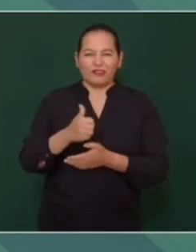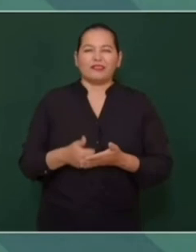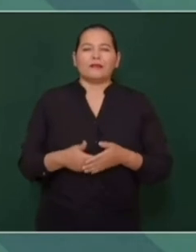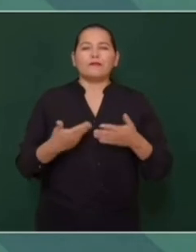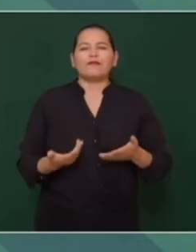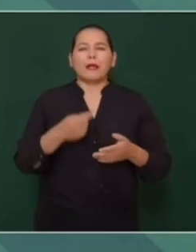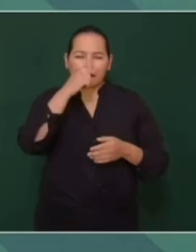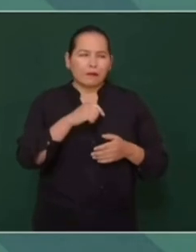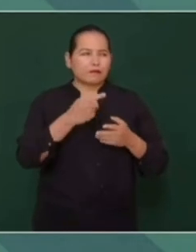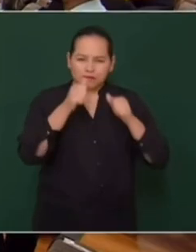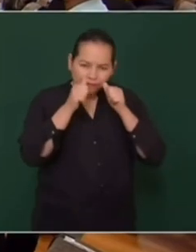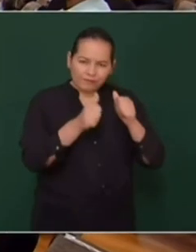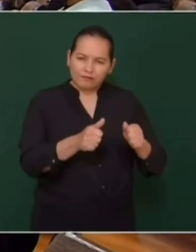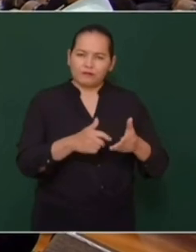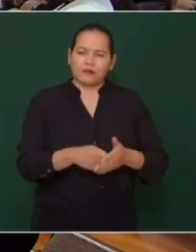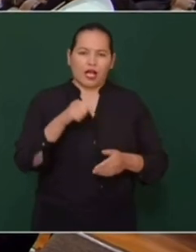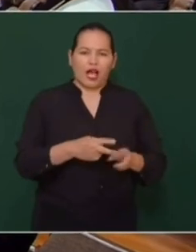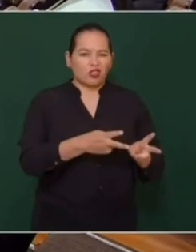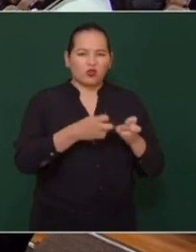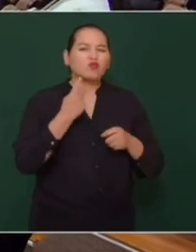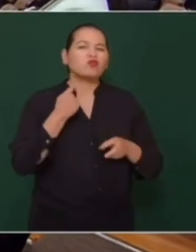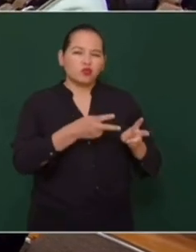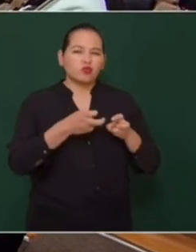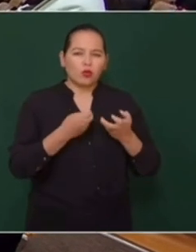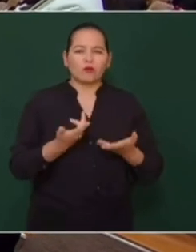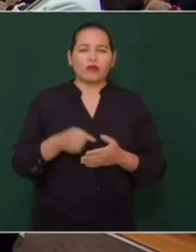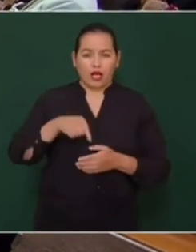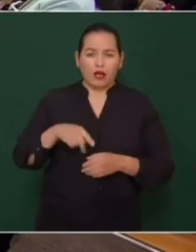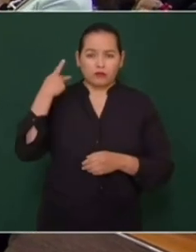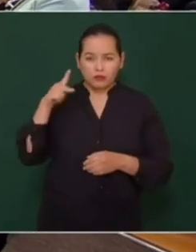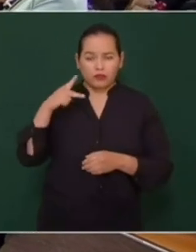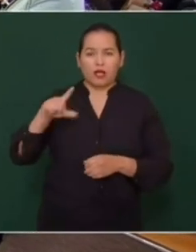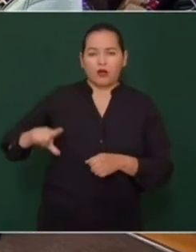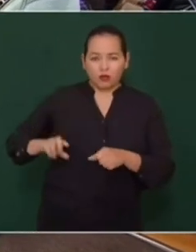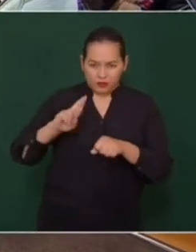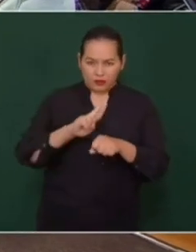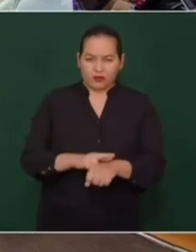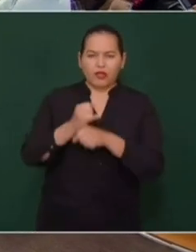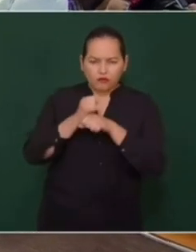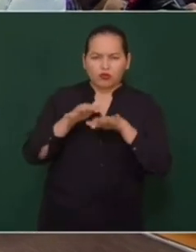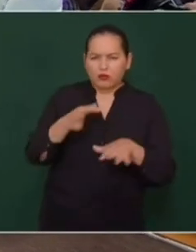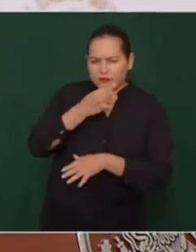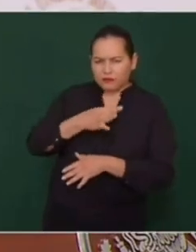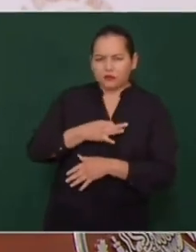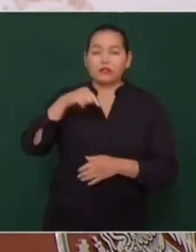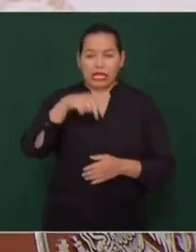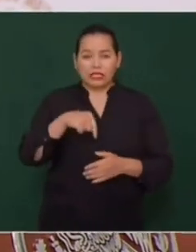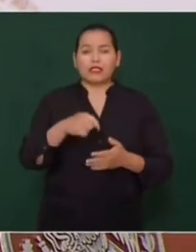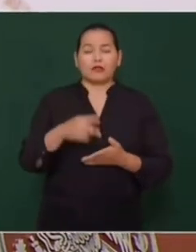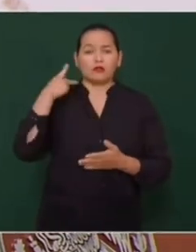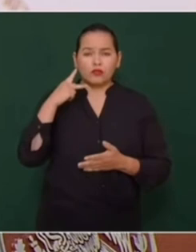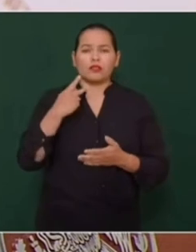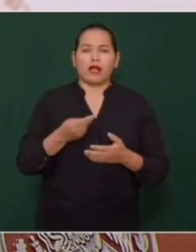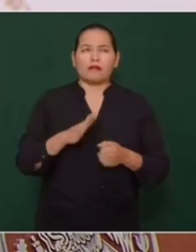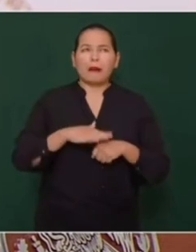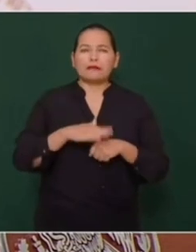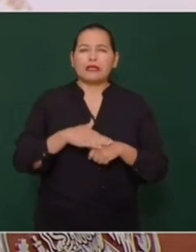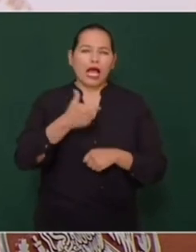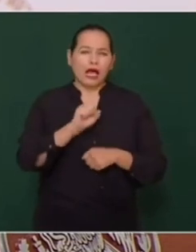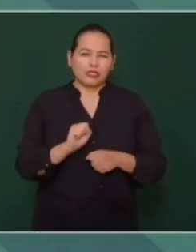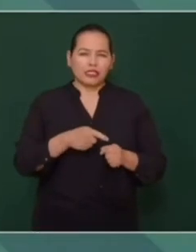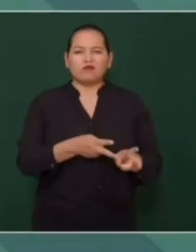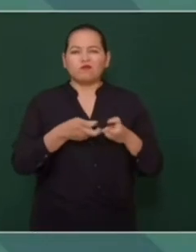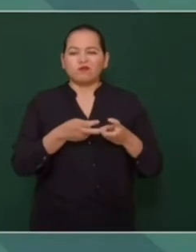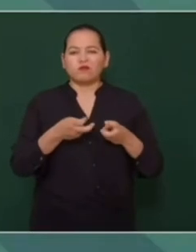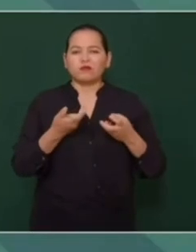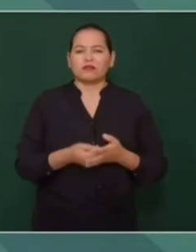gas. En el caso de Puebla, nos informaba el gobernador, aquí hay más inclinación al robo de gas, que tiene que